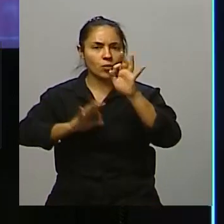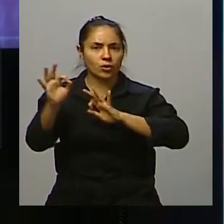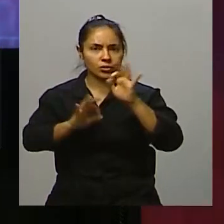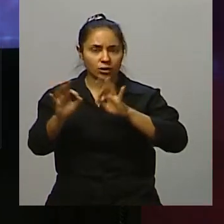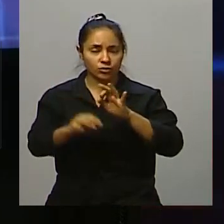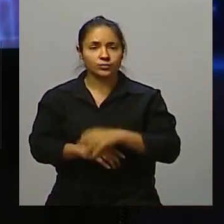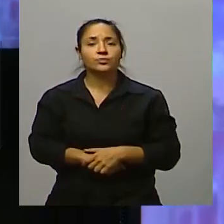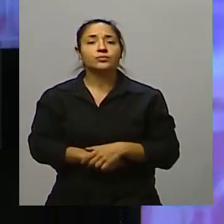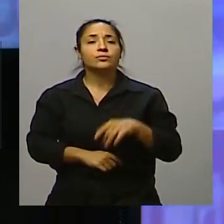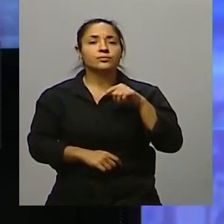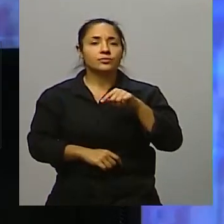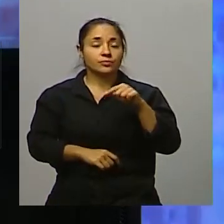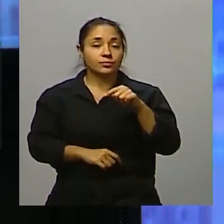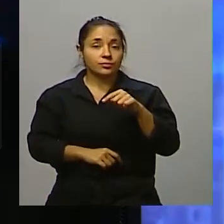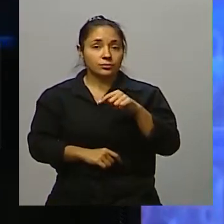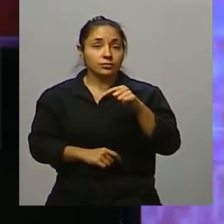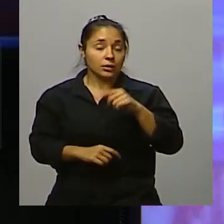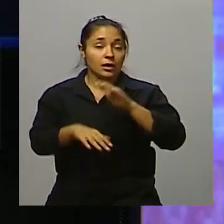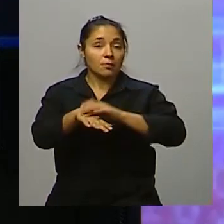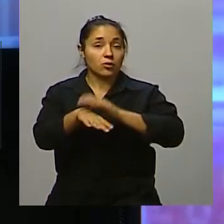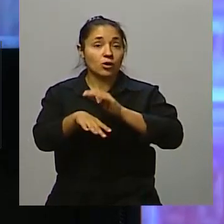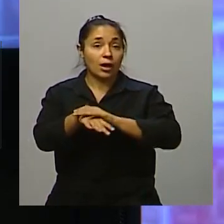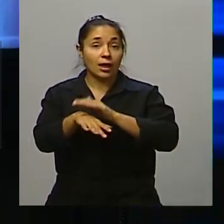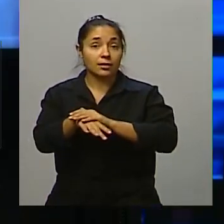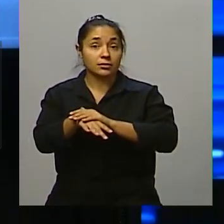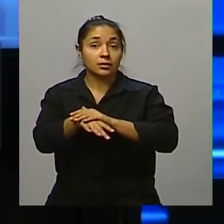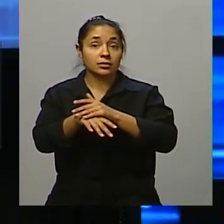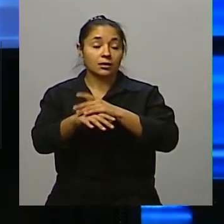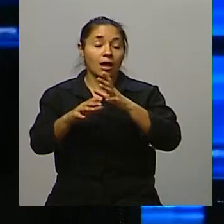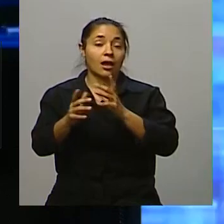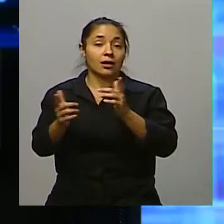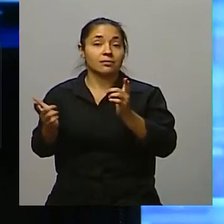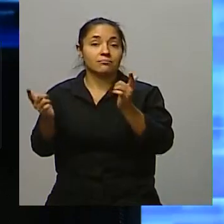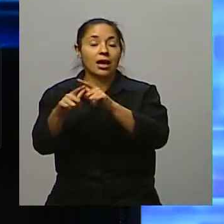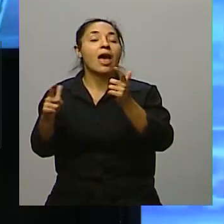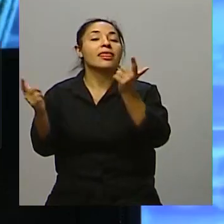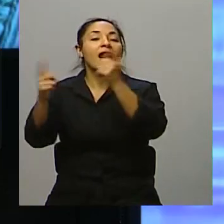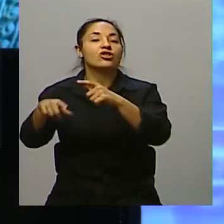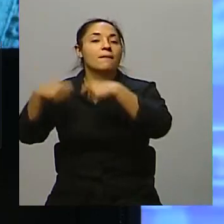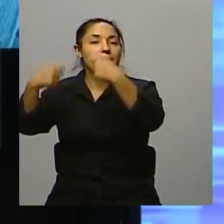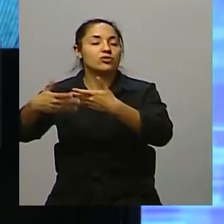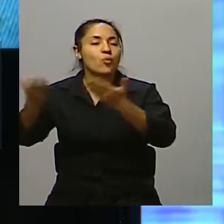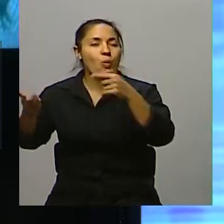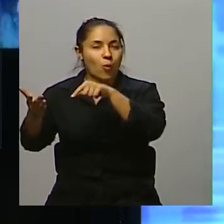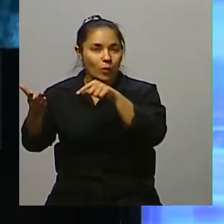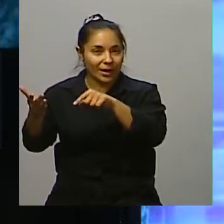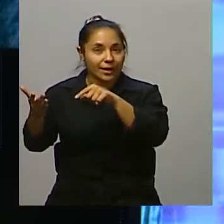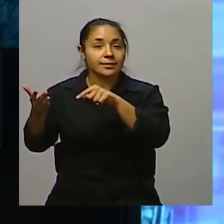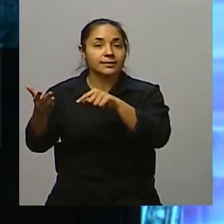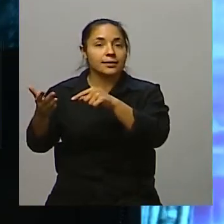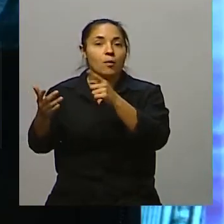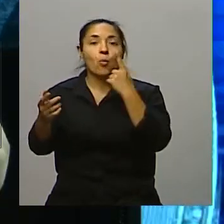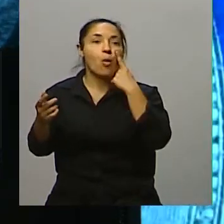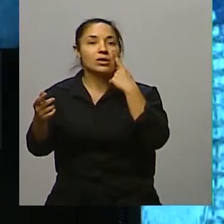en general, bueno, una de las responsabilidades que tiene la unidad rectora central, que en este caso es la Dirección de Inversión Pública, es llevarles a los